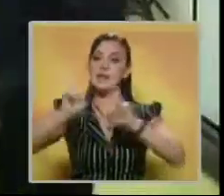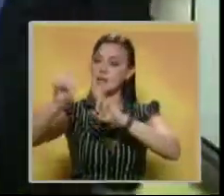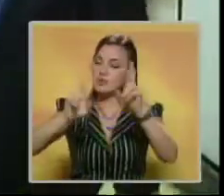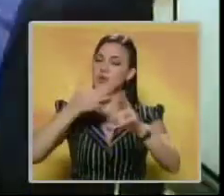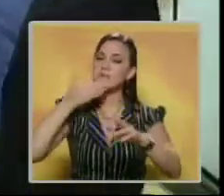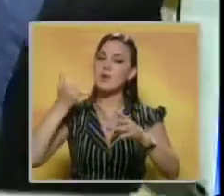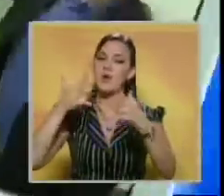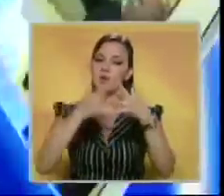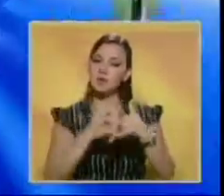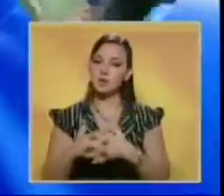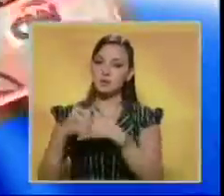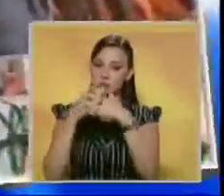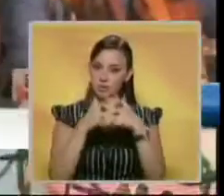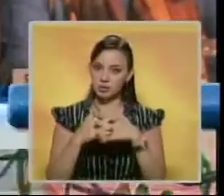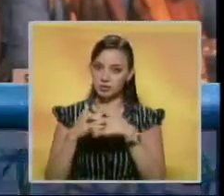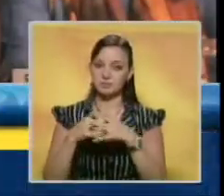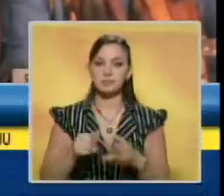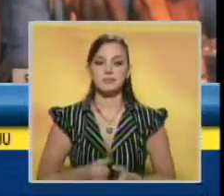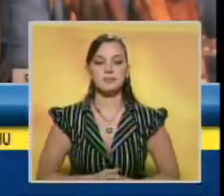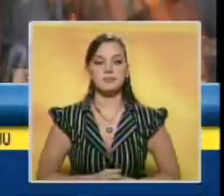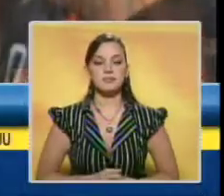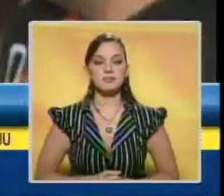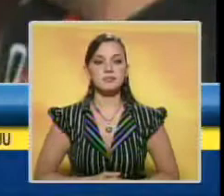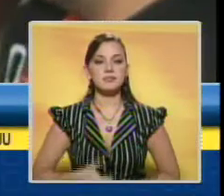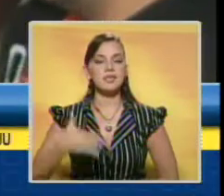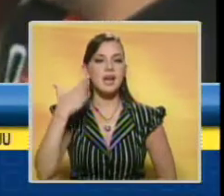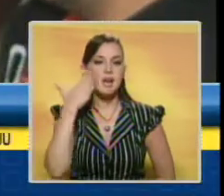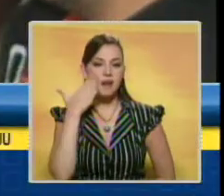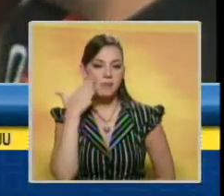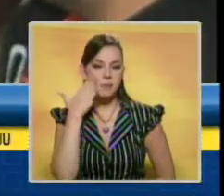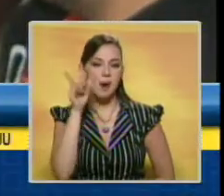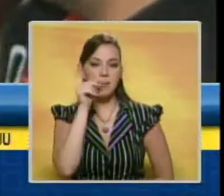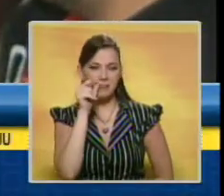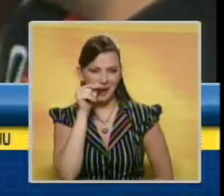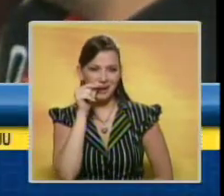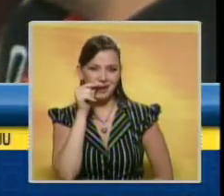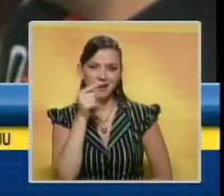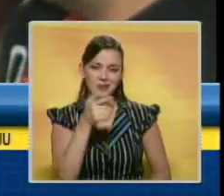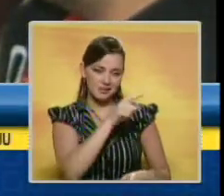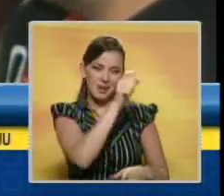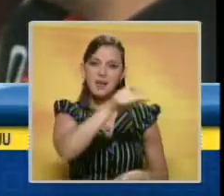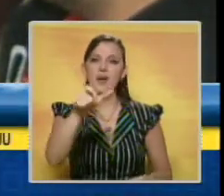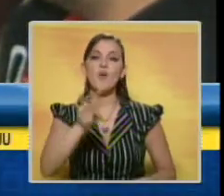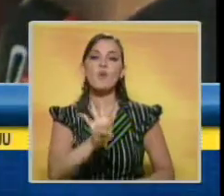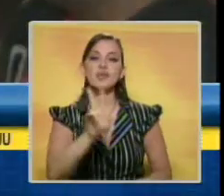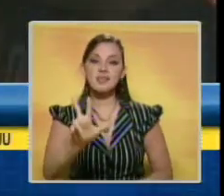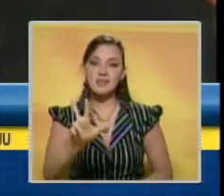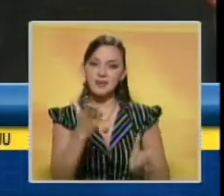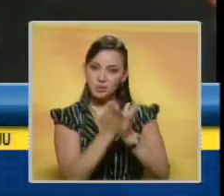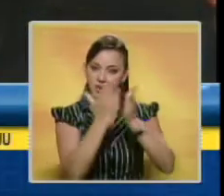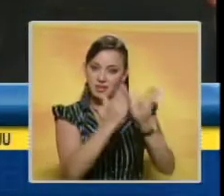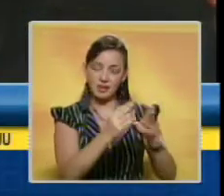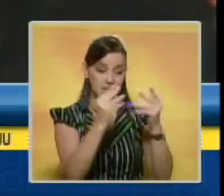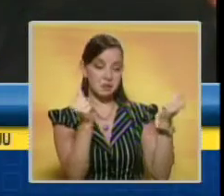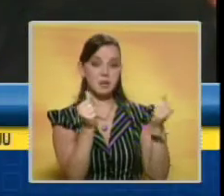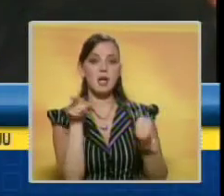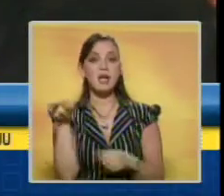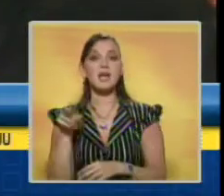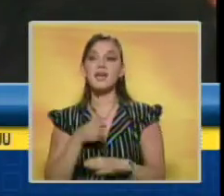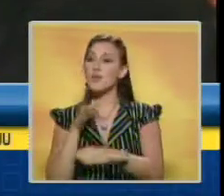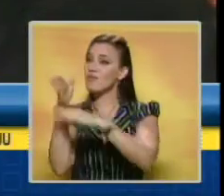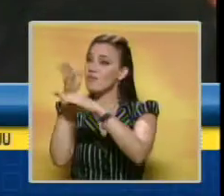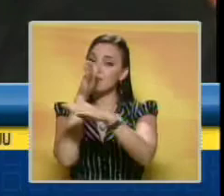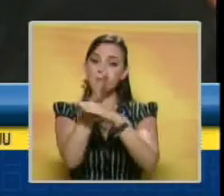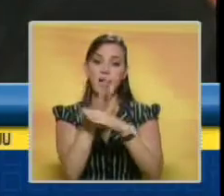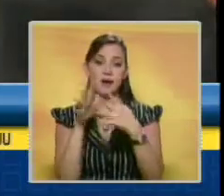Estados Unidos. Los padres de los 43 estudiantes mexicanos desaparecidos en Iguala iniciarán una gira por Estados